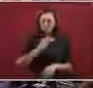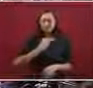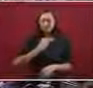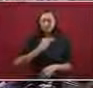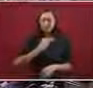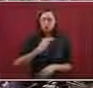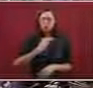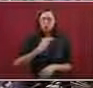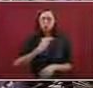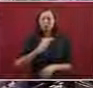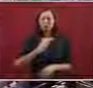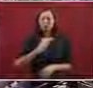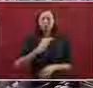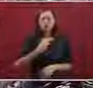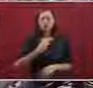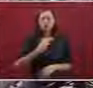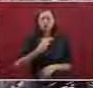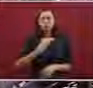que había